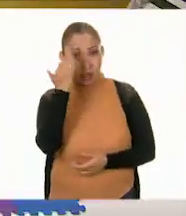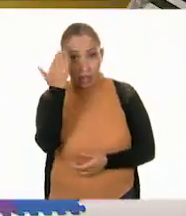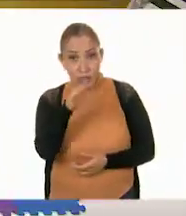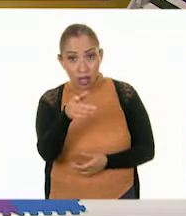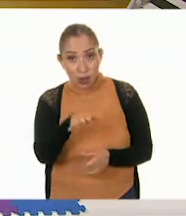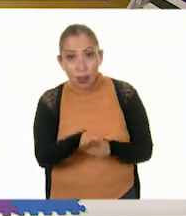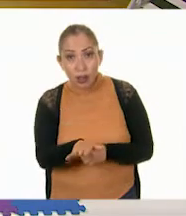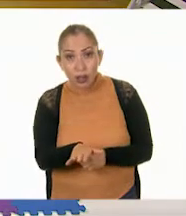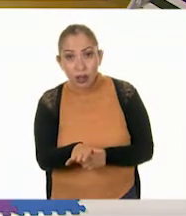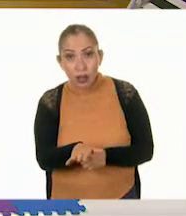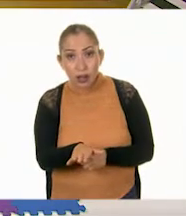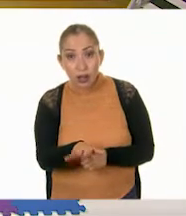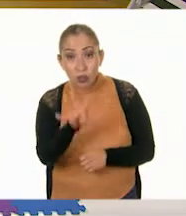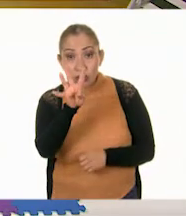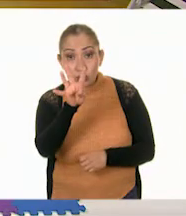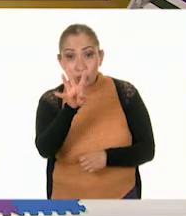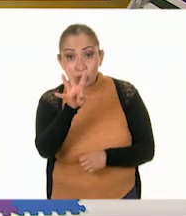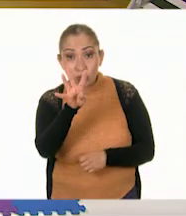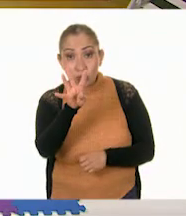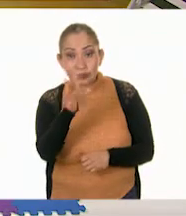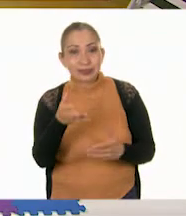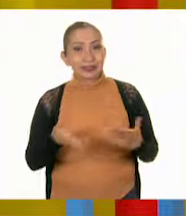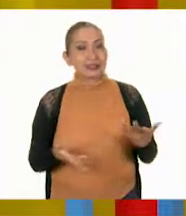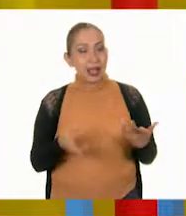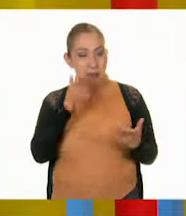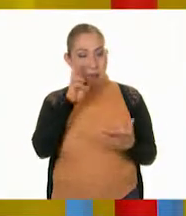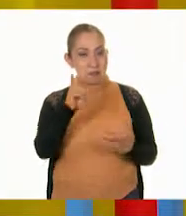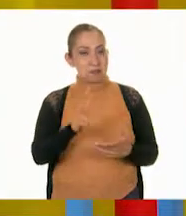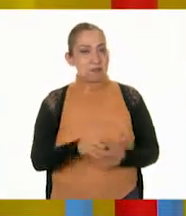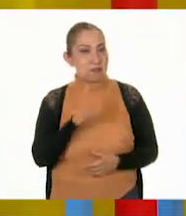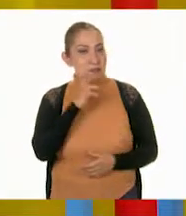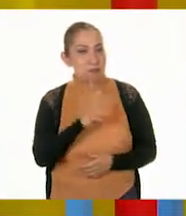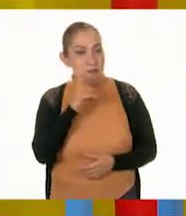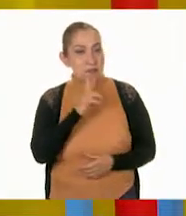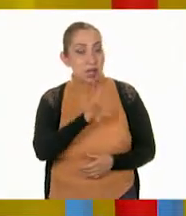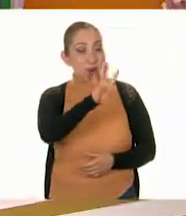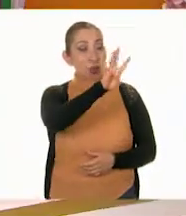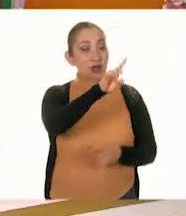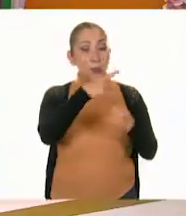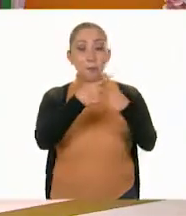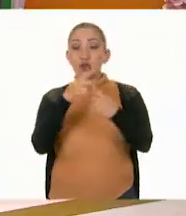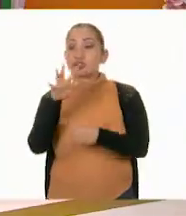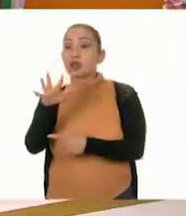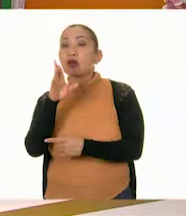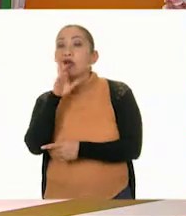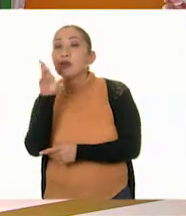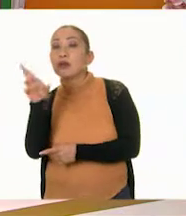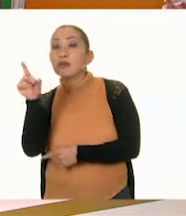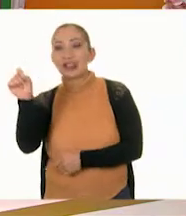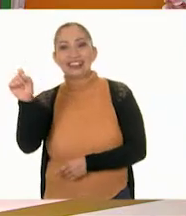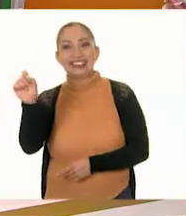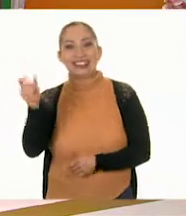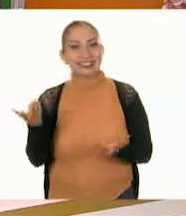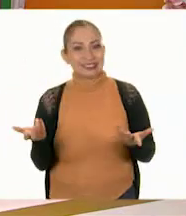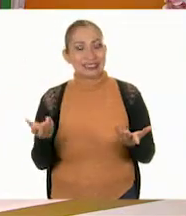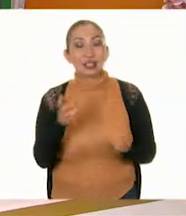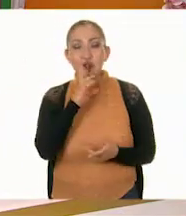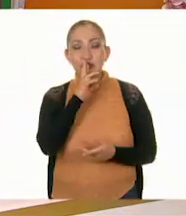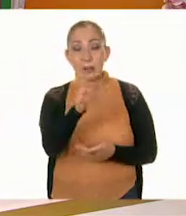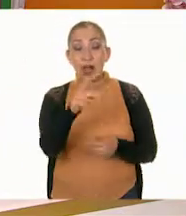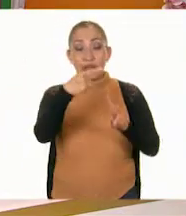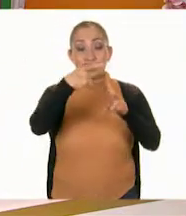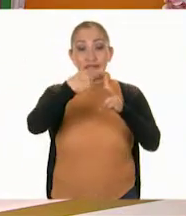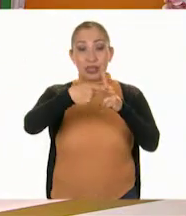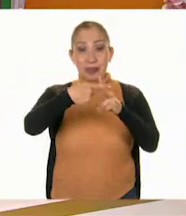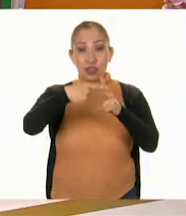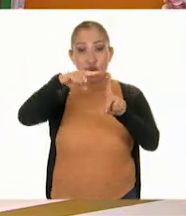tienes? ¿4? Vamos a ver. Si yo multiplico 4 por 5, ¿nos da? 20. 20. Entonces, el resultado de la